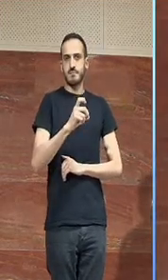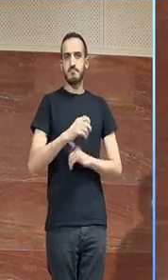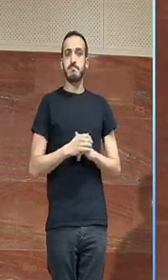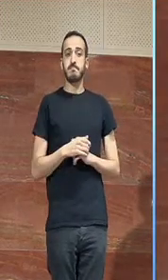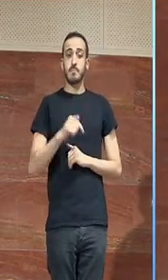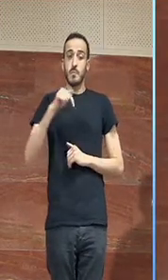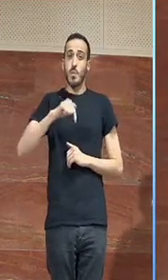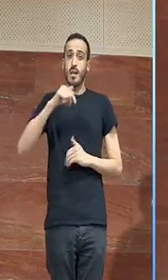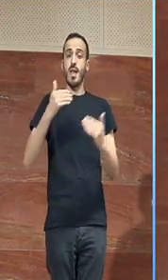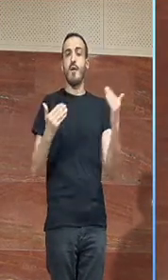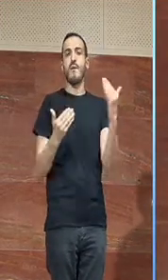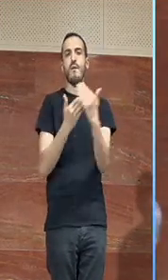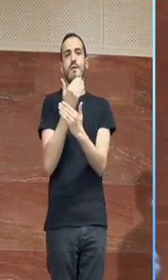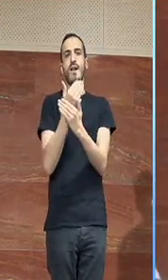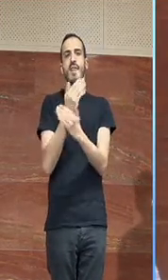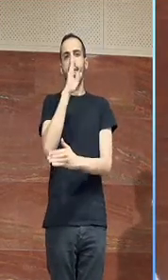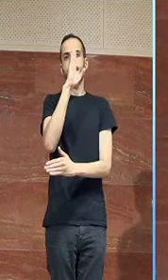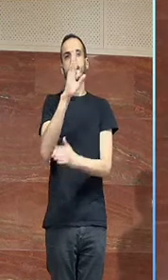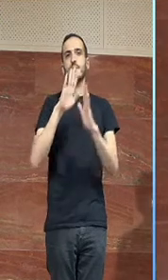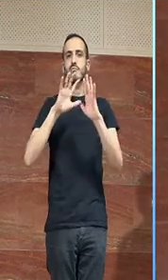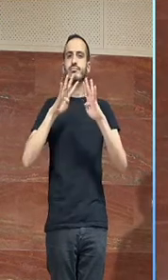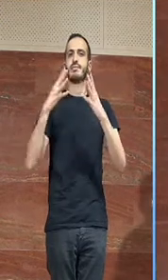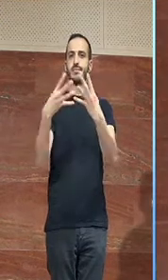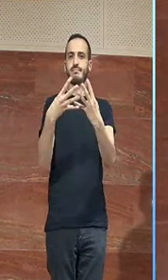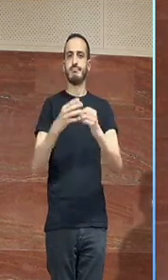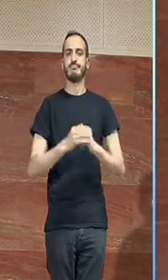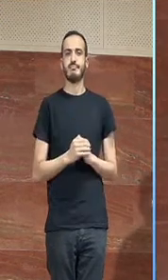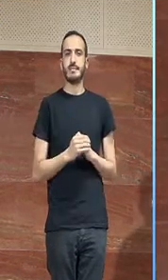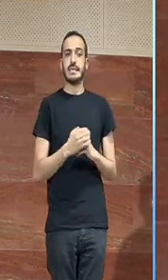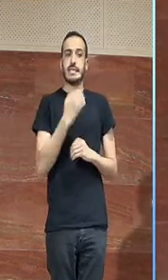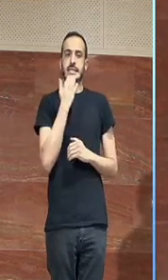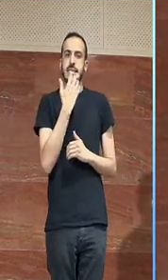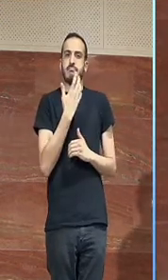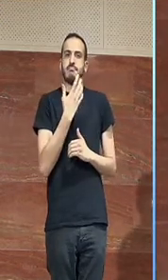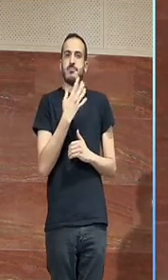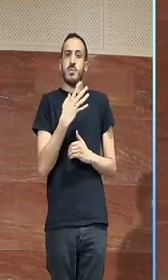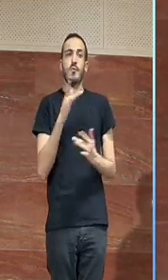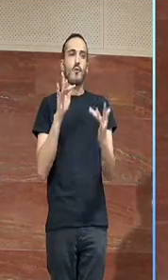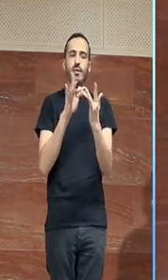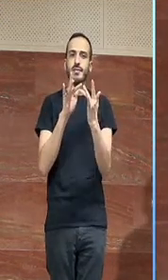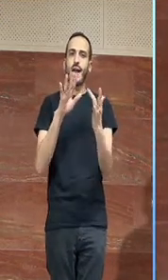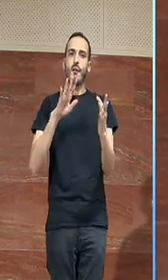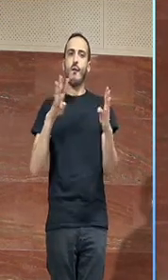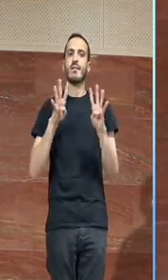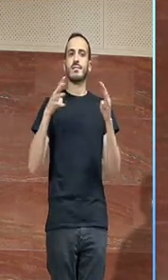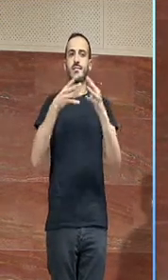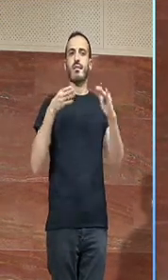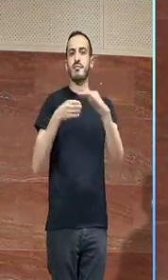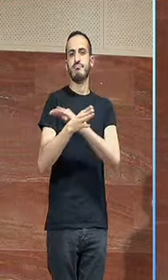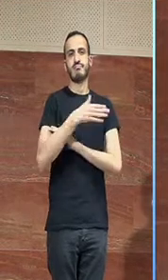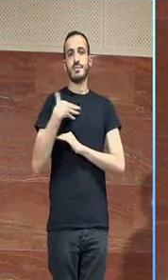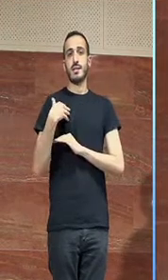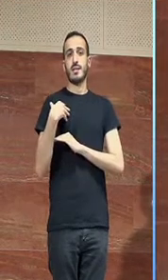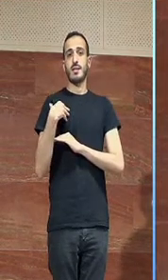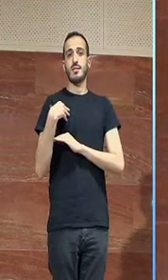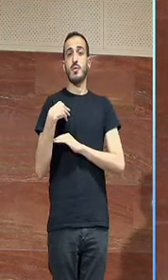esta jornada se retransmite a través de Internet. Aquellos que queráis conectaros, pues podéis hacerlo por el enlace